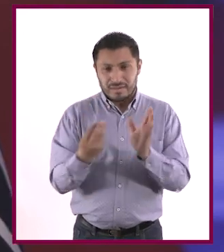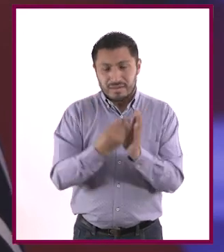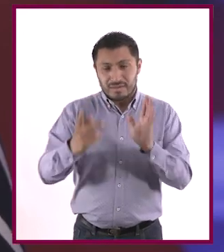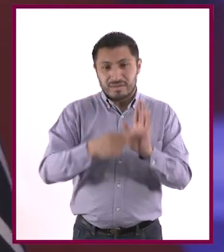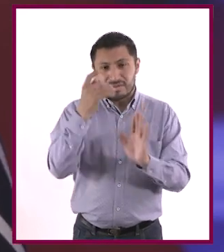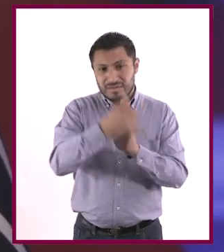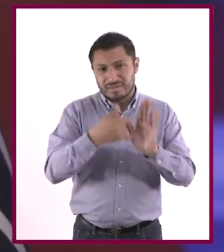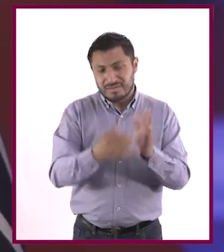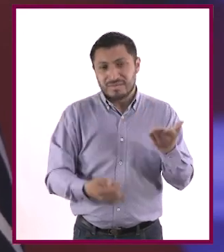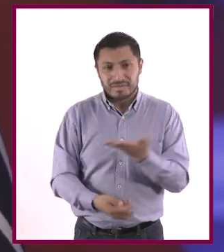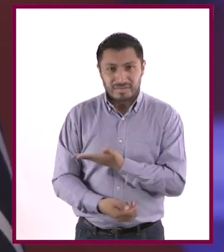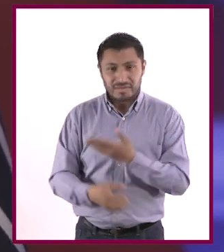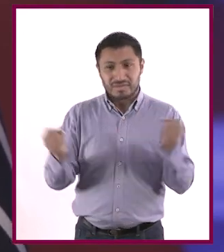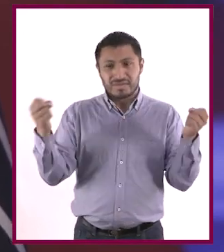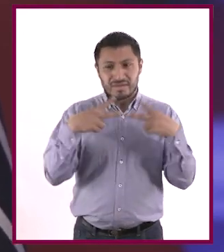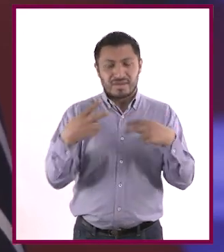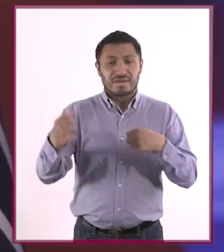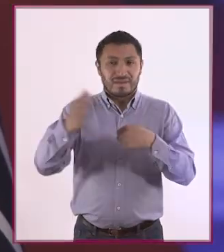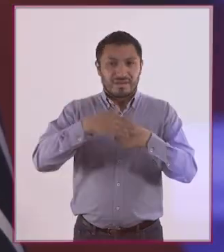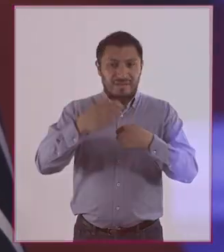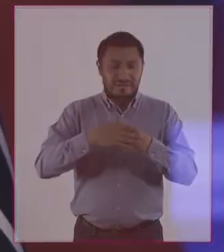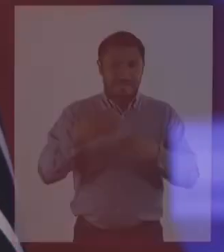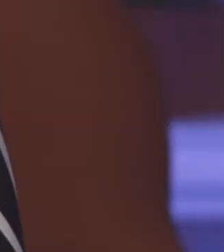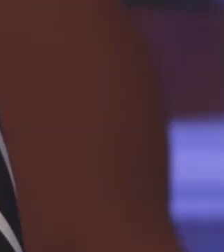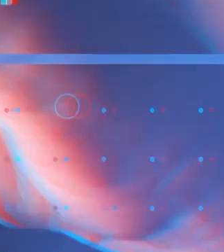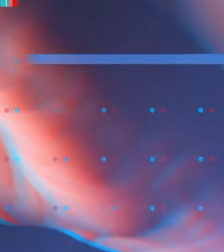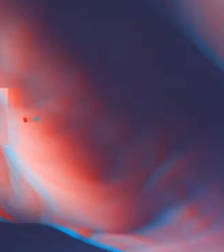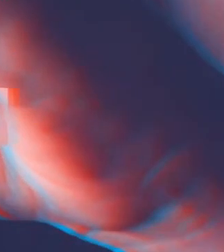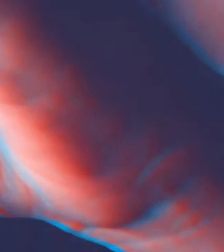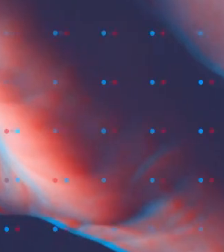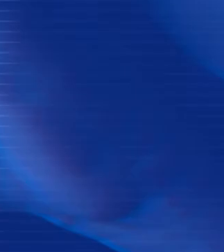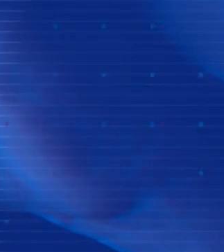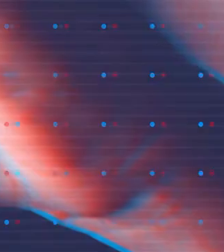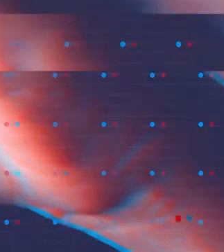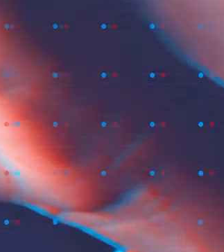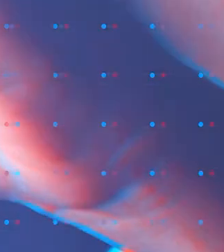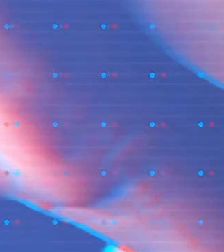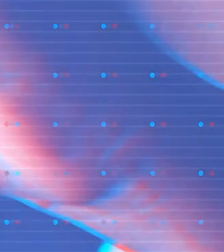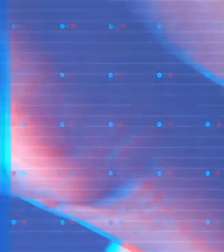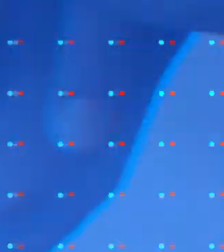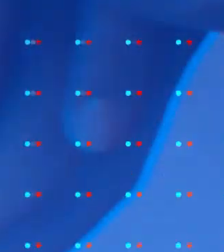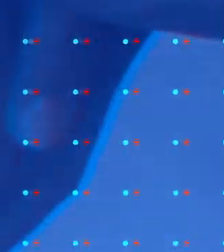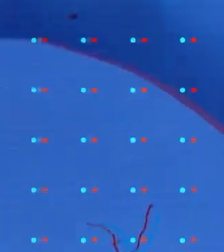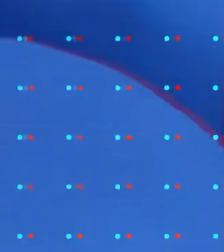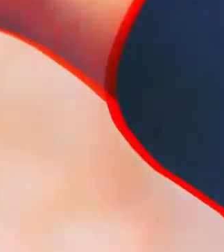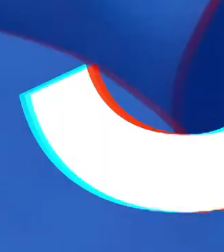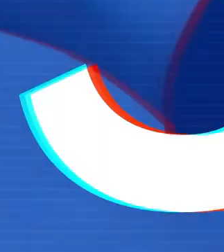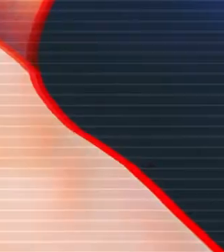aparece en pantalla. Nos vemos en el siguiente programa.